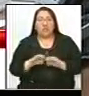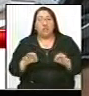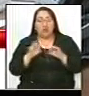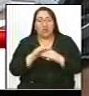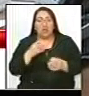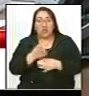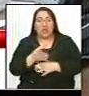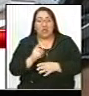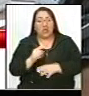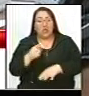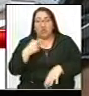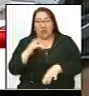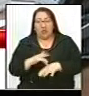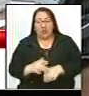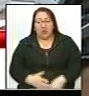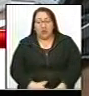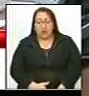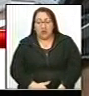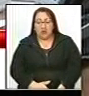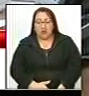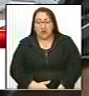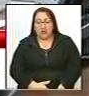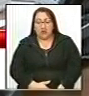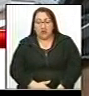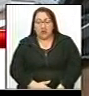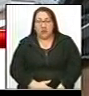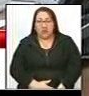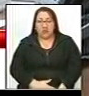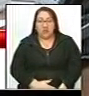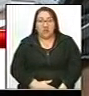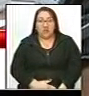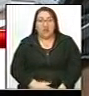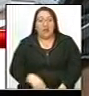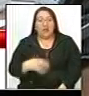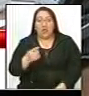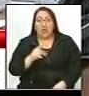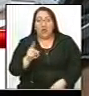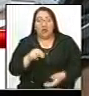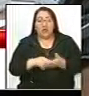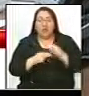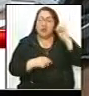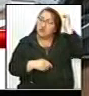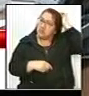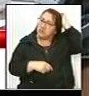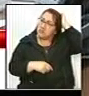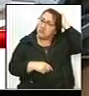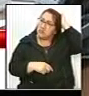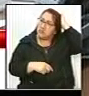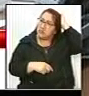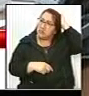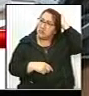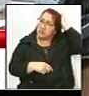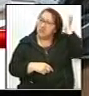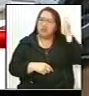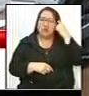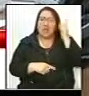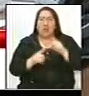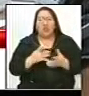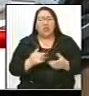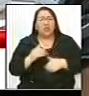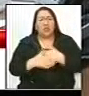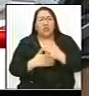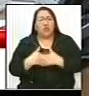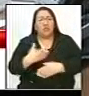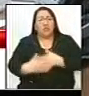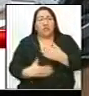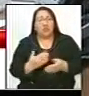son imprescindibles, que es el otorgar la no objeción a alguna de las pautas del proceso